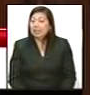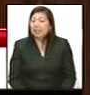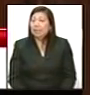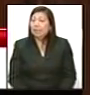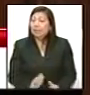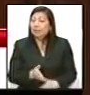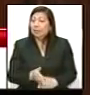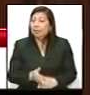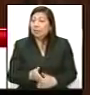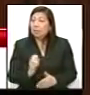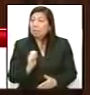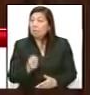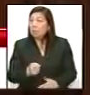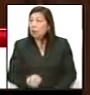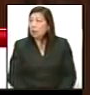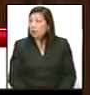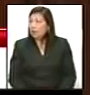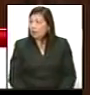van desde la multa